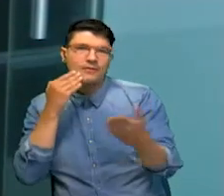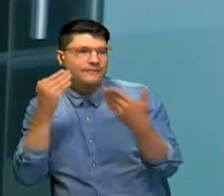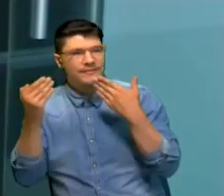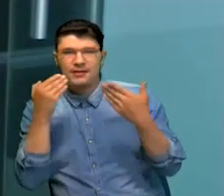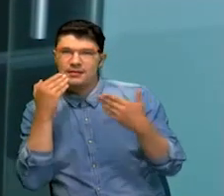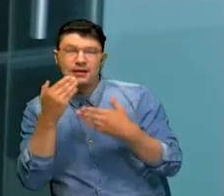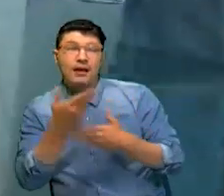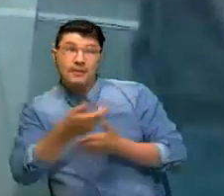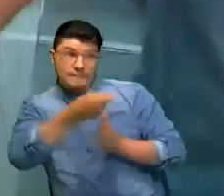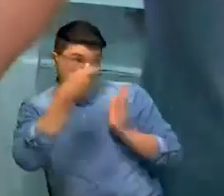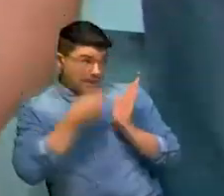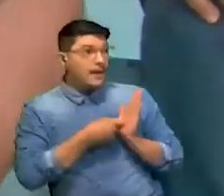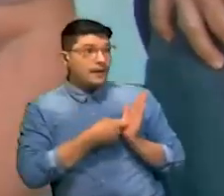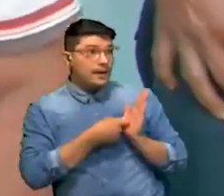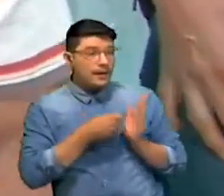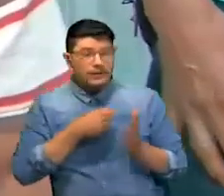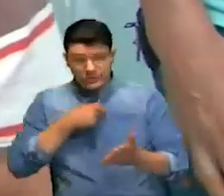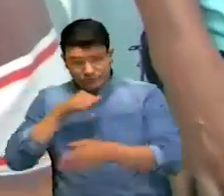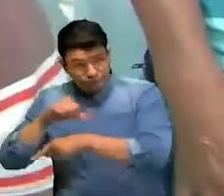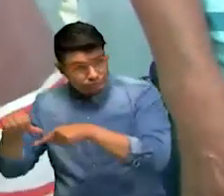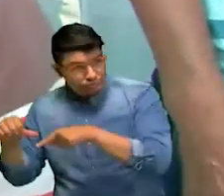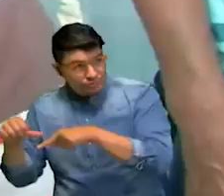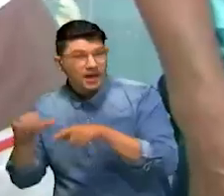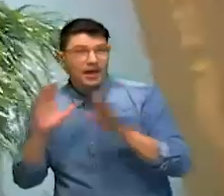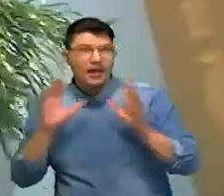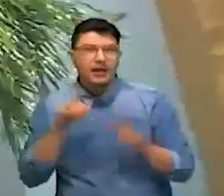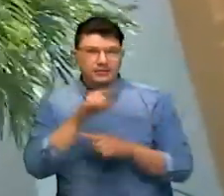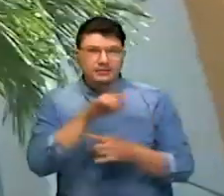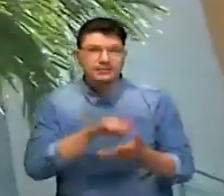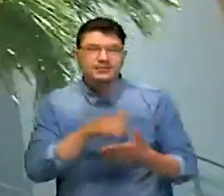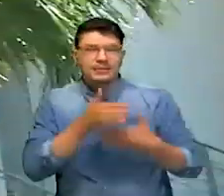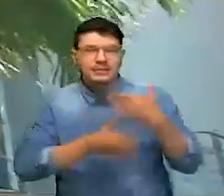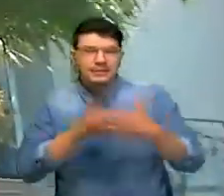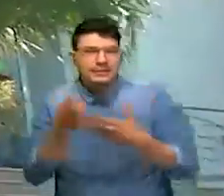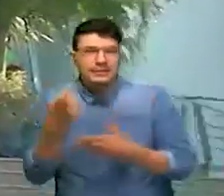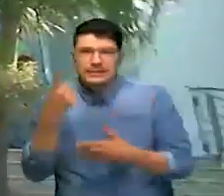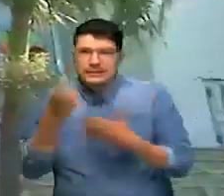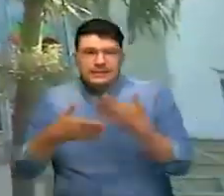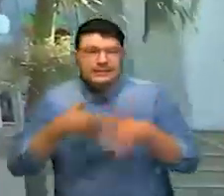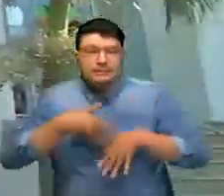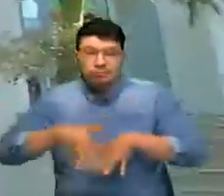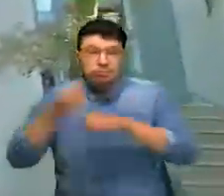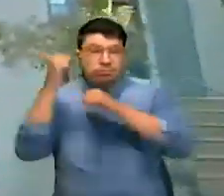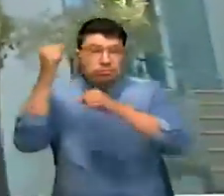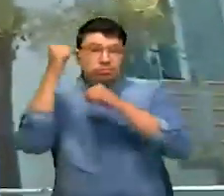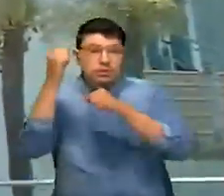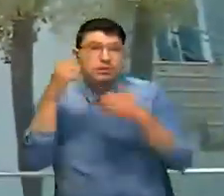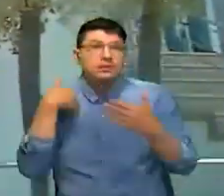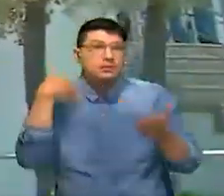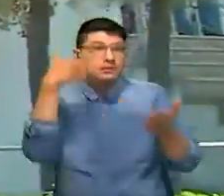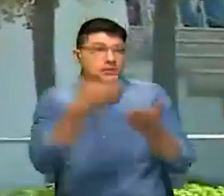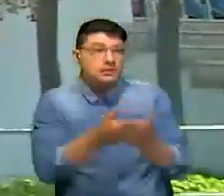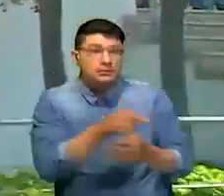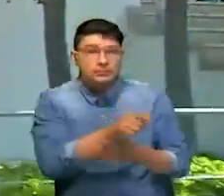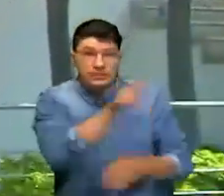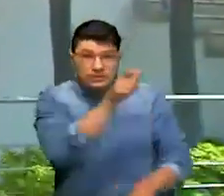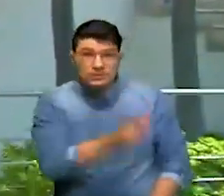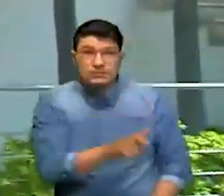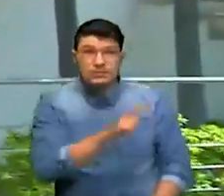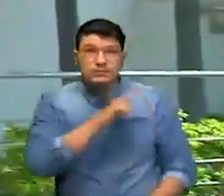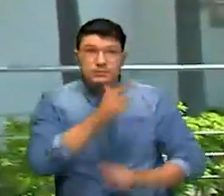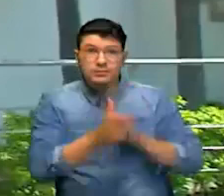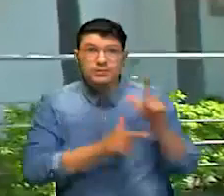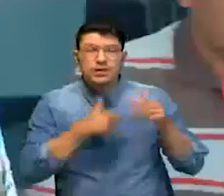no hacen la cirugía. Según familiares, la protesta se mantendrá hasta que se haga el pago a la clínica y su señora madre sea intervenida